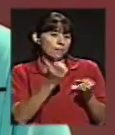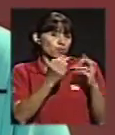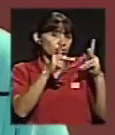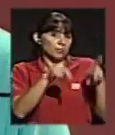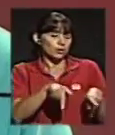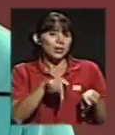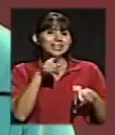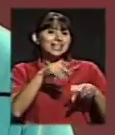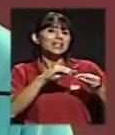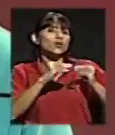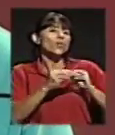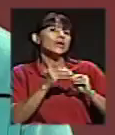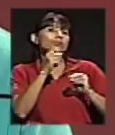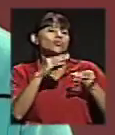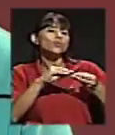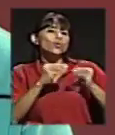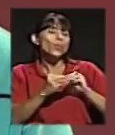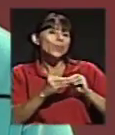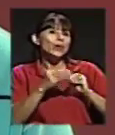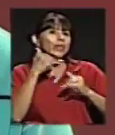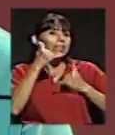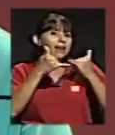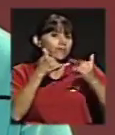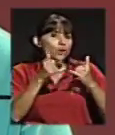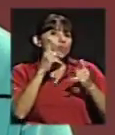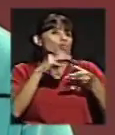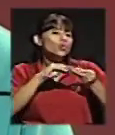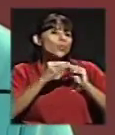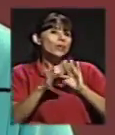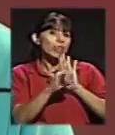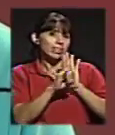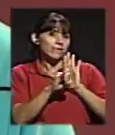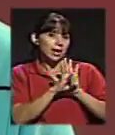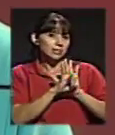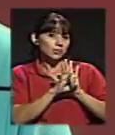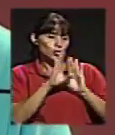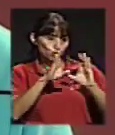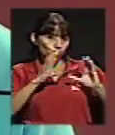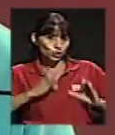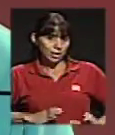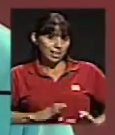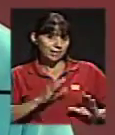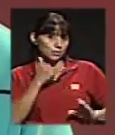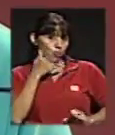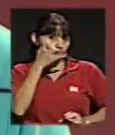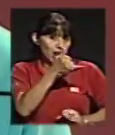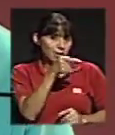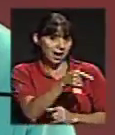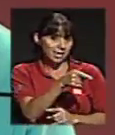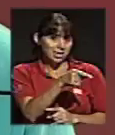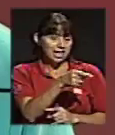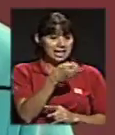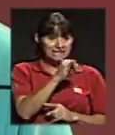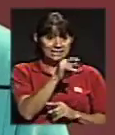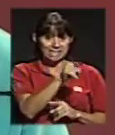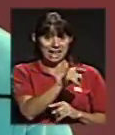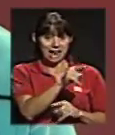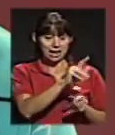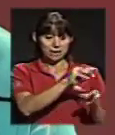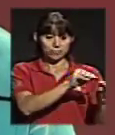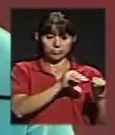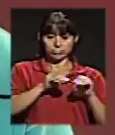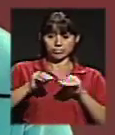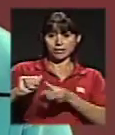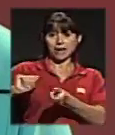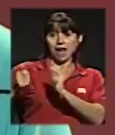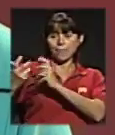de identificación, es el que lo llaman sus clientes, y cuando cambia de operador puede